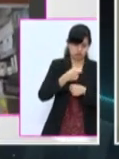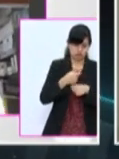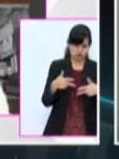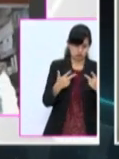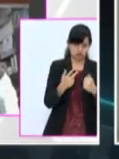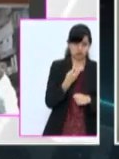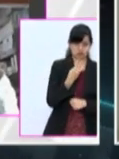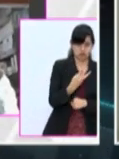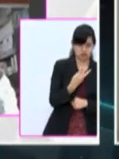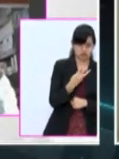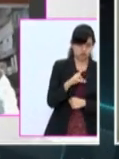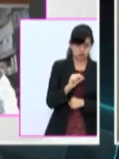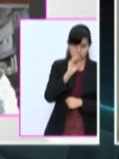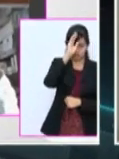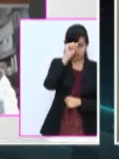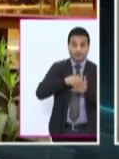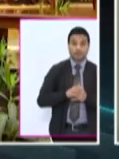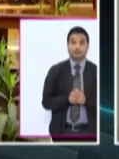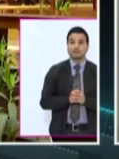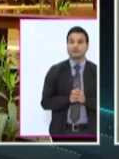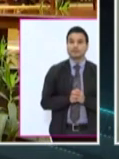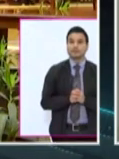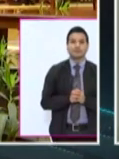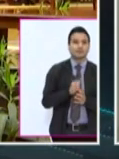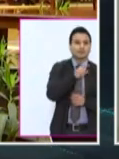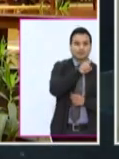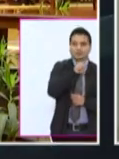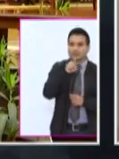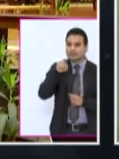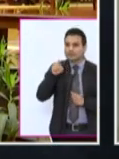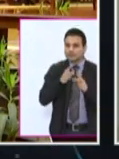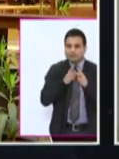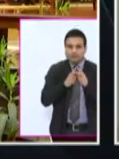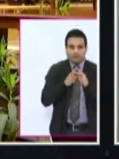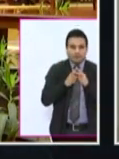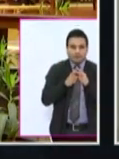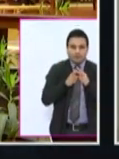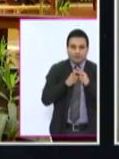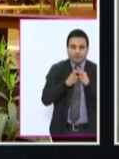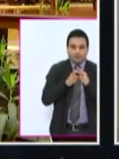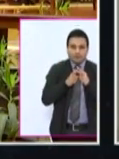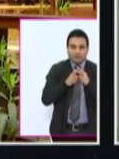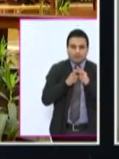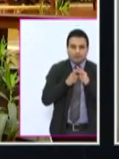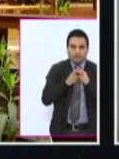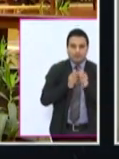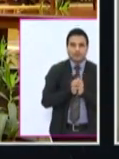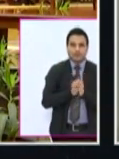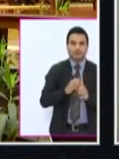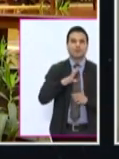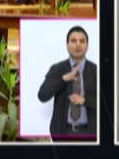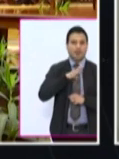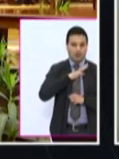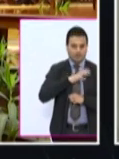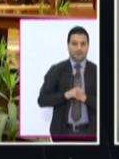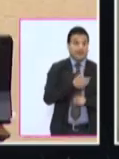que va con el uso de cubrebocas, gel sanitizante. Okay. Se utilizan dispositivos móviles que no son tocados por